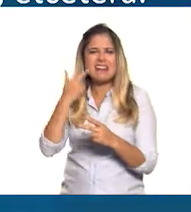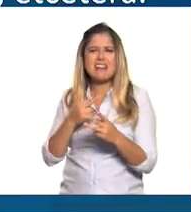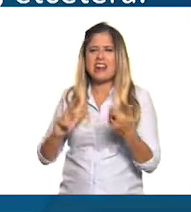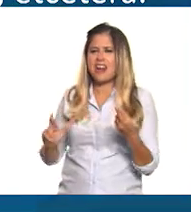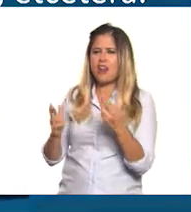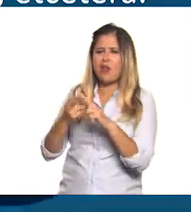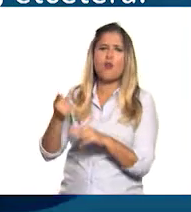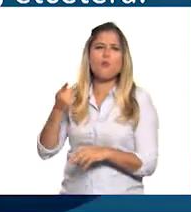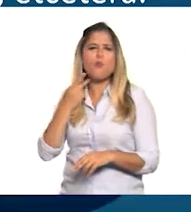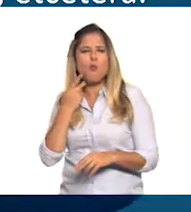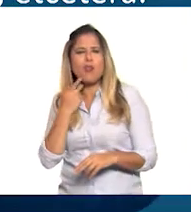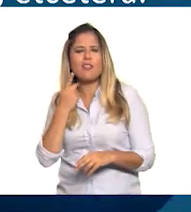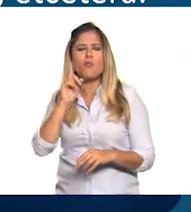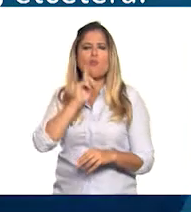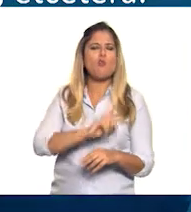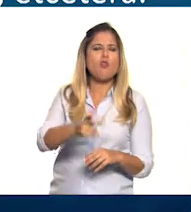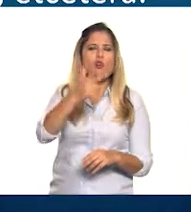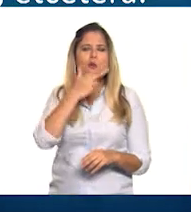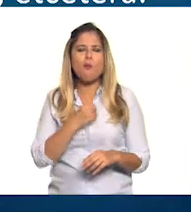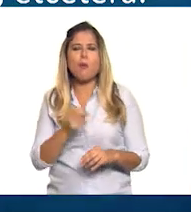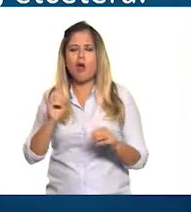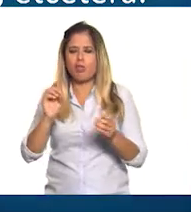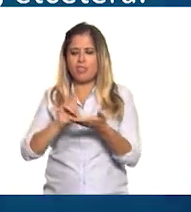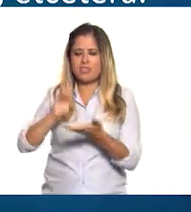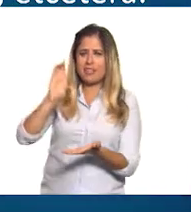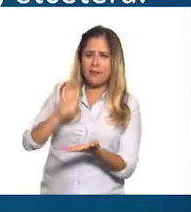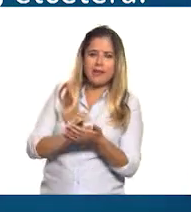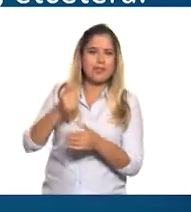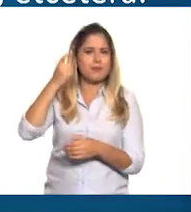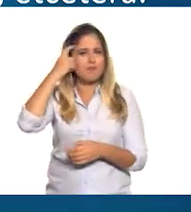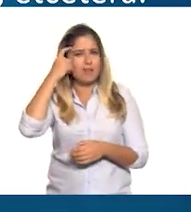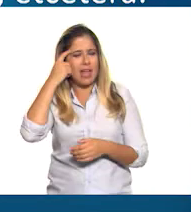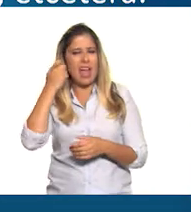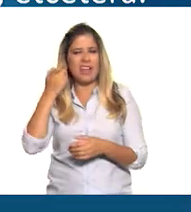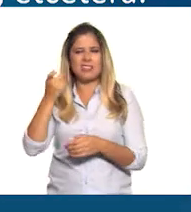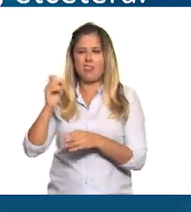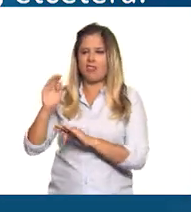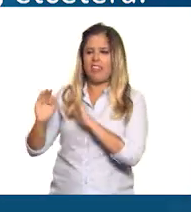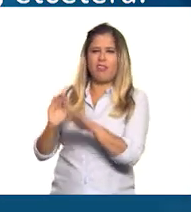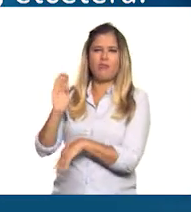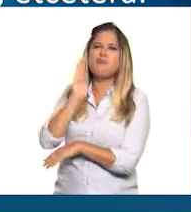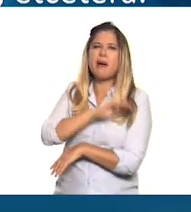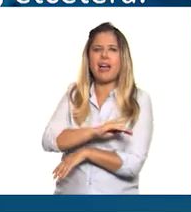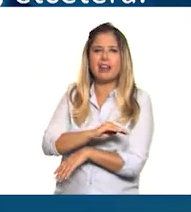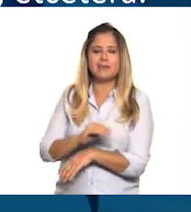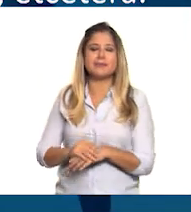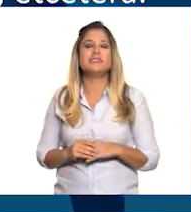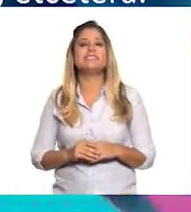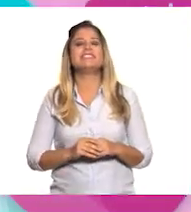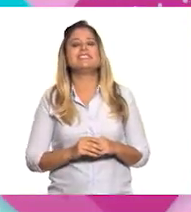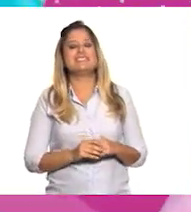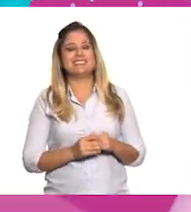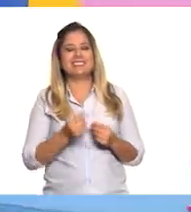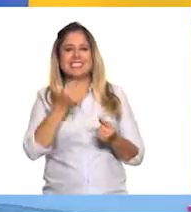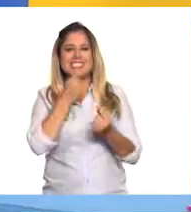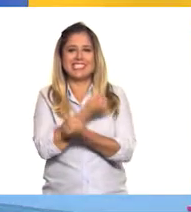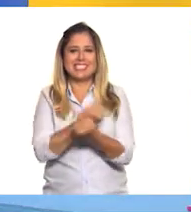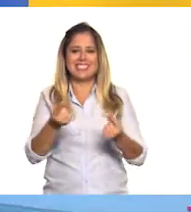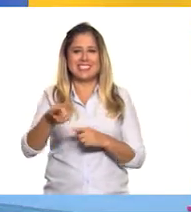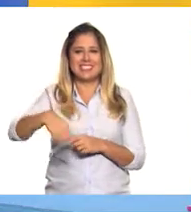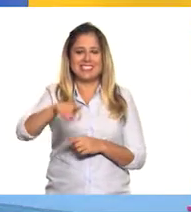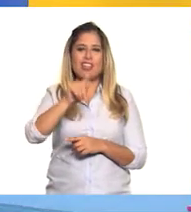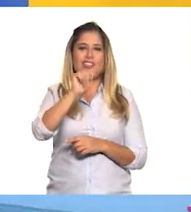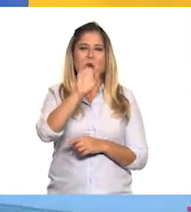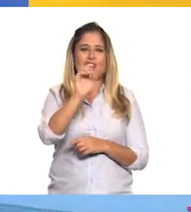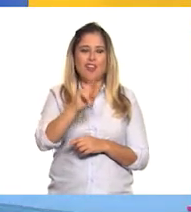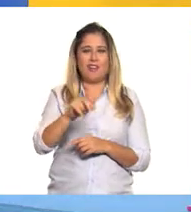políticos, de sexo, edad, condición física o mental, etc. Muy bien, María, muy bien. Niños y niñas en casa. Ton, también